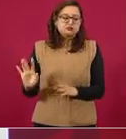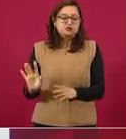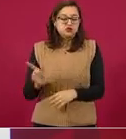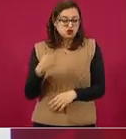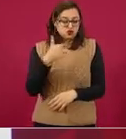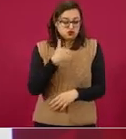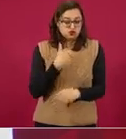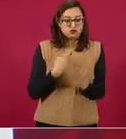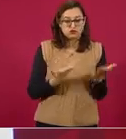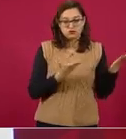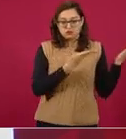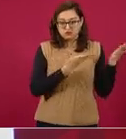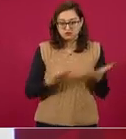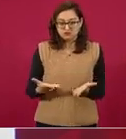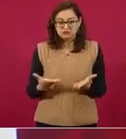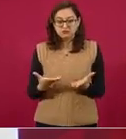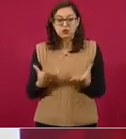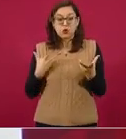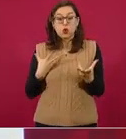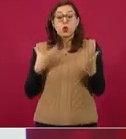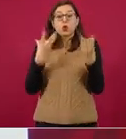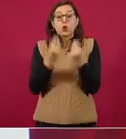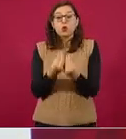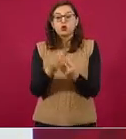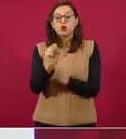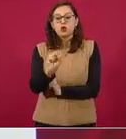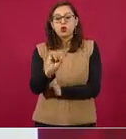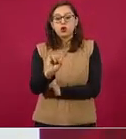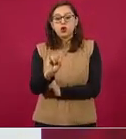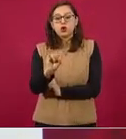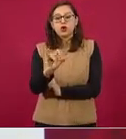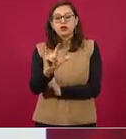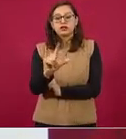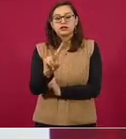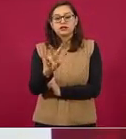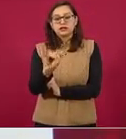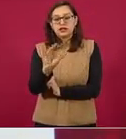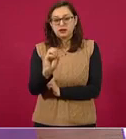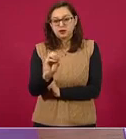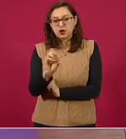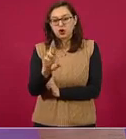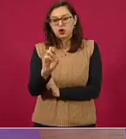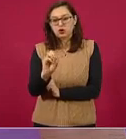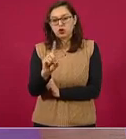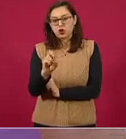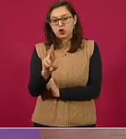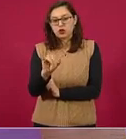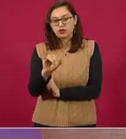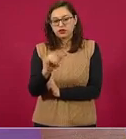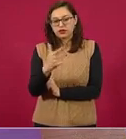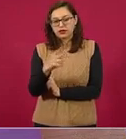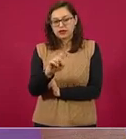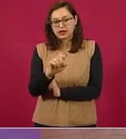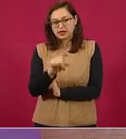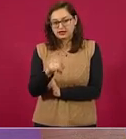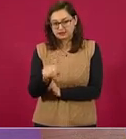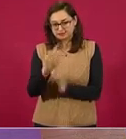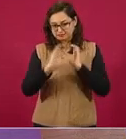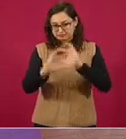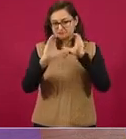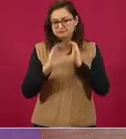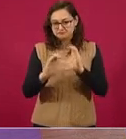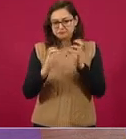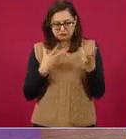con Silvio Rodríguez y una gente así con esas características